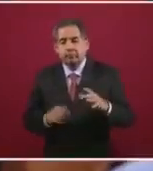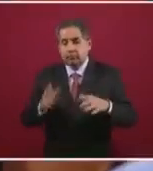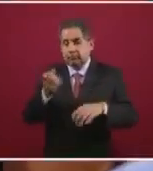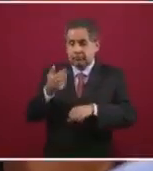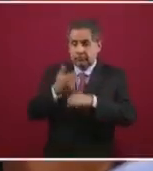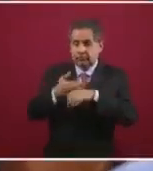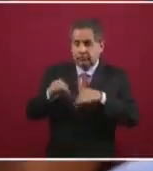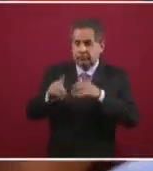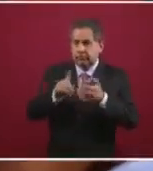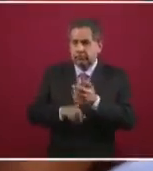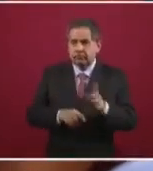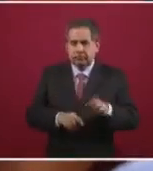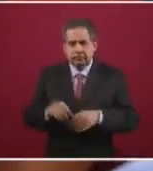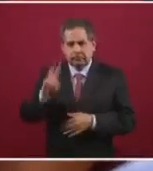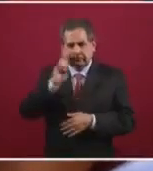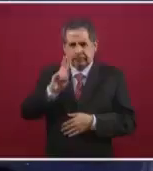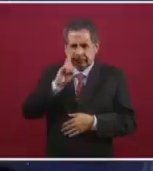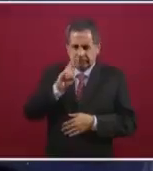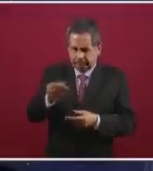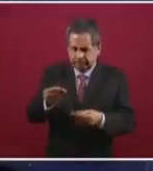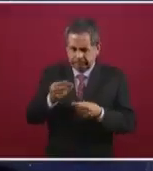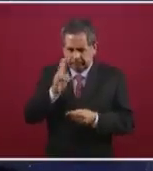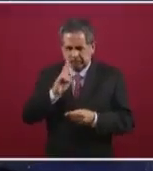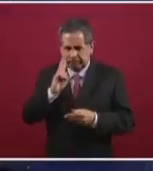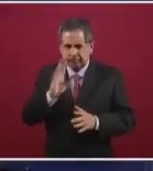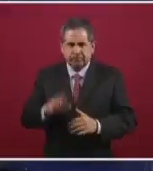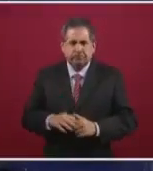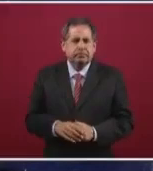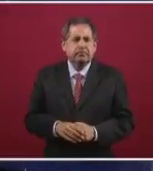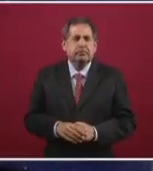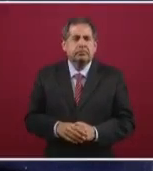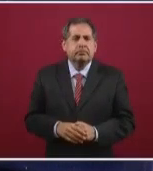del Trabajo. Habría que verlo